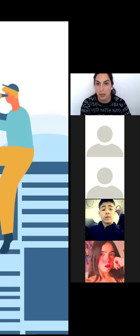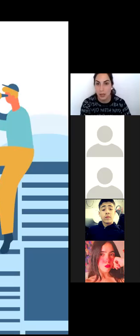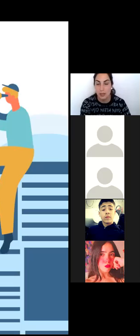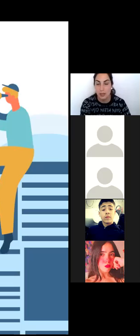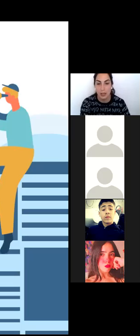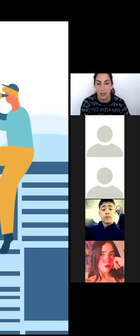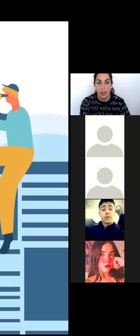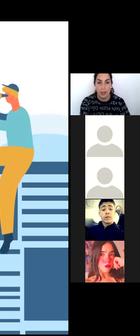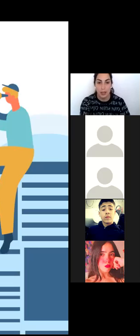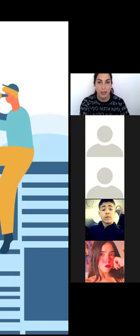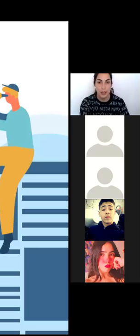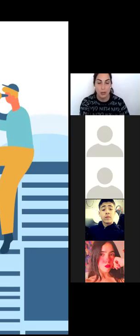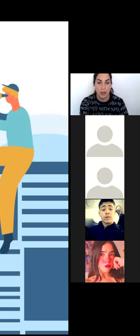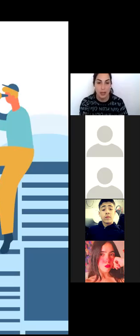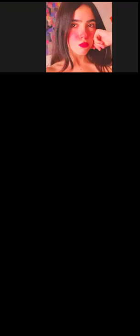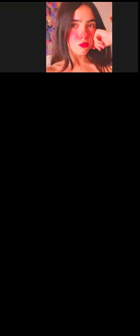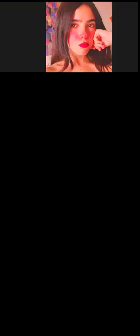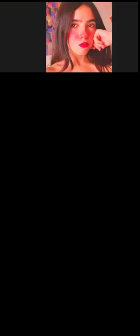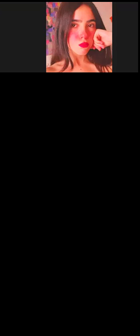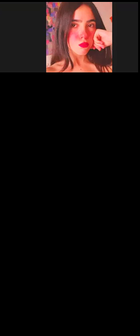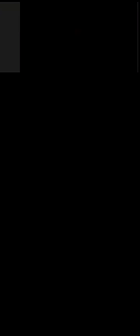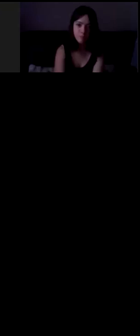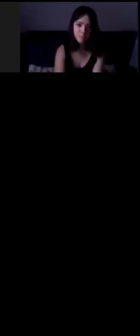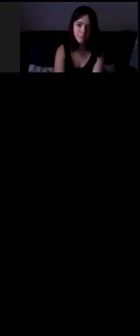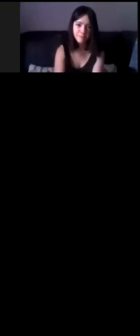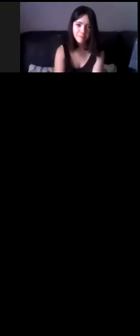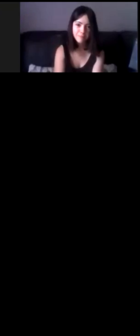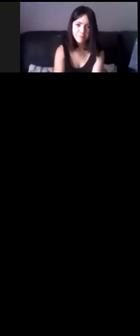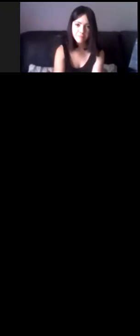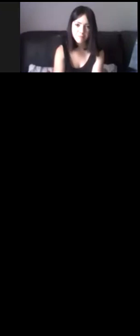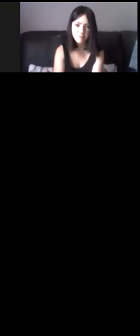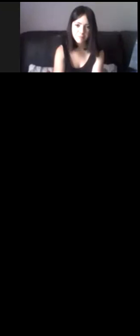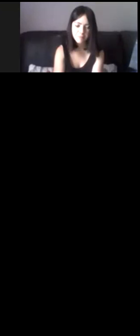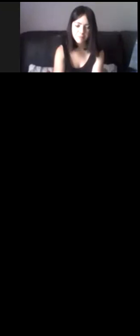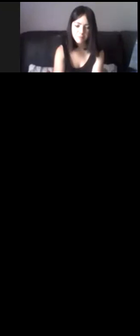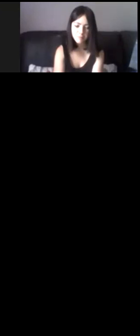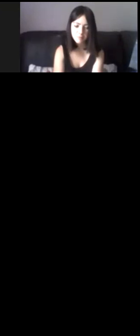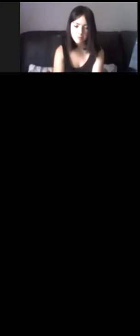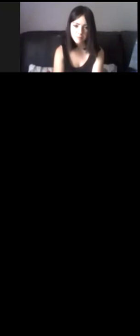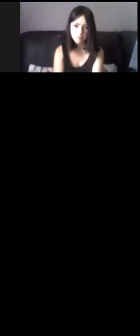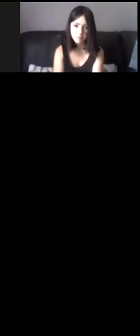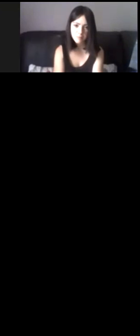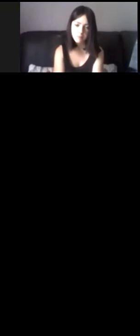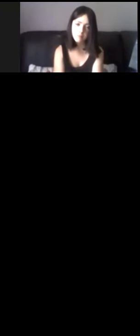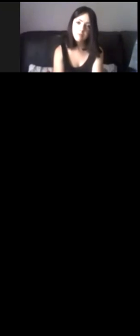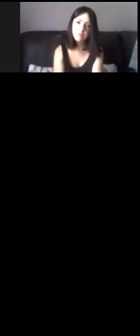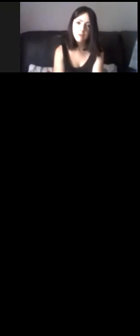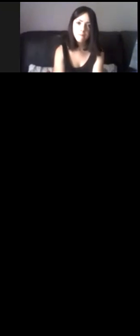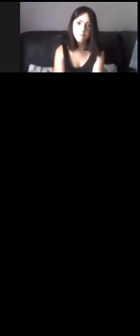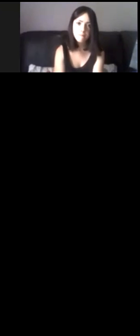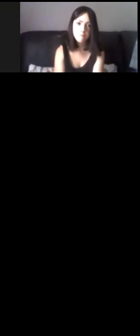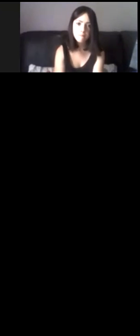más en este caso más más simple pero más entretenida de lo que ustedes han leído ¿ya?